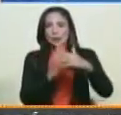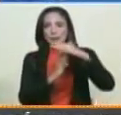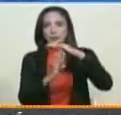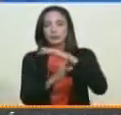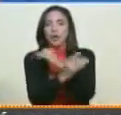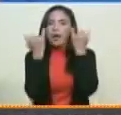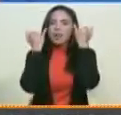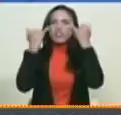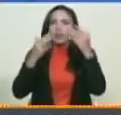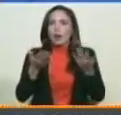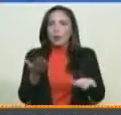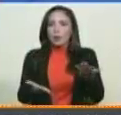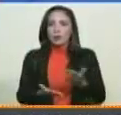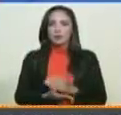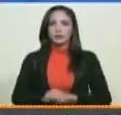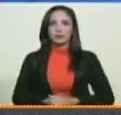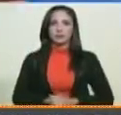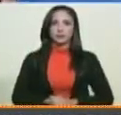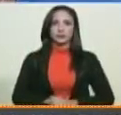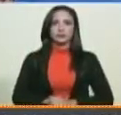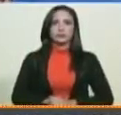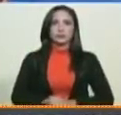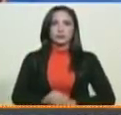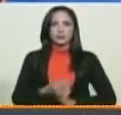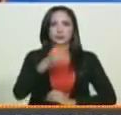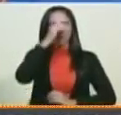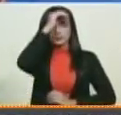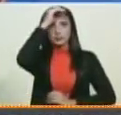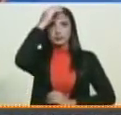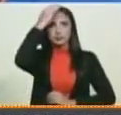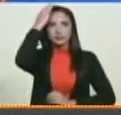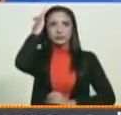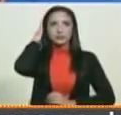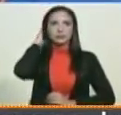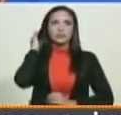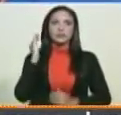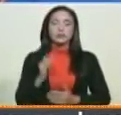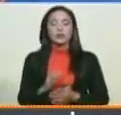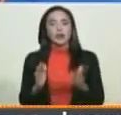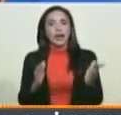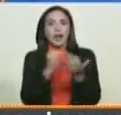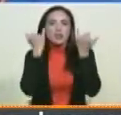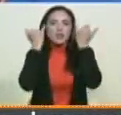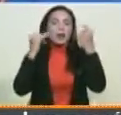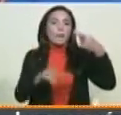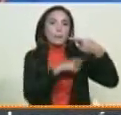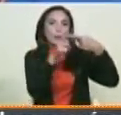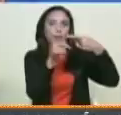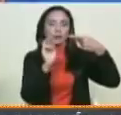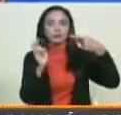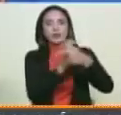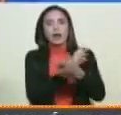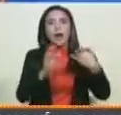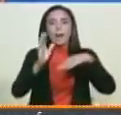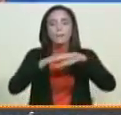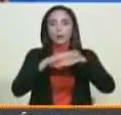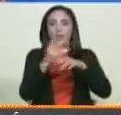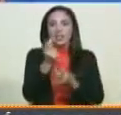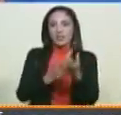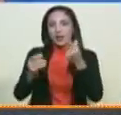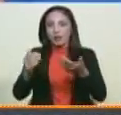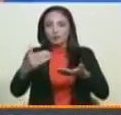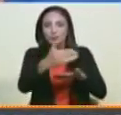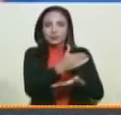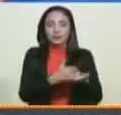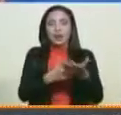sentidos. El más modesto de ellos, sacarle dinero a la comunidad internacional. Y